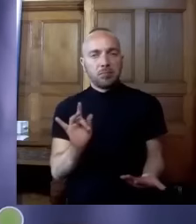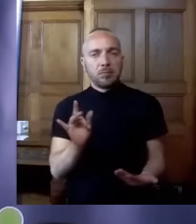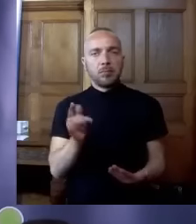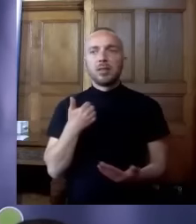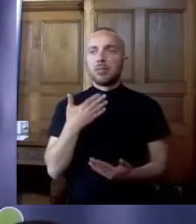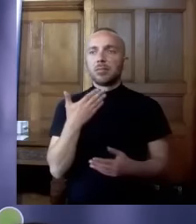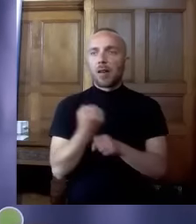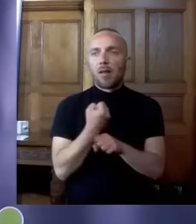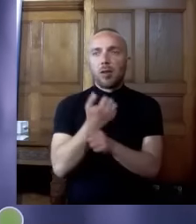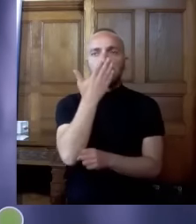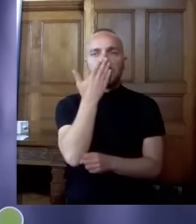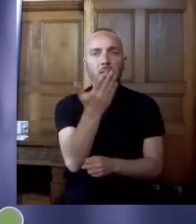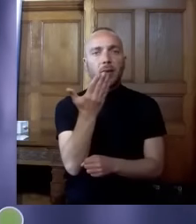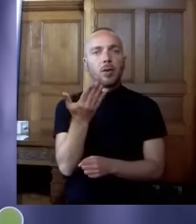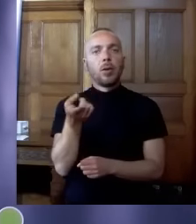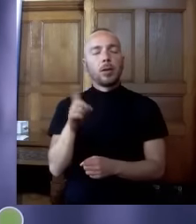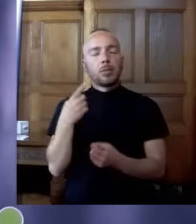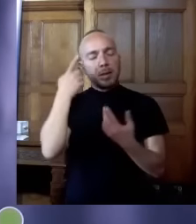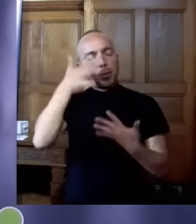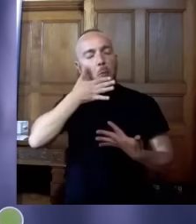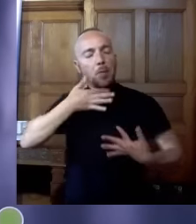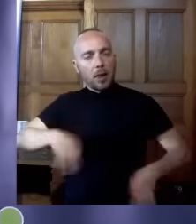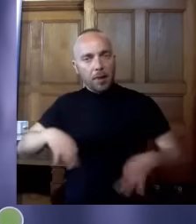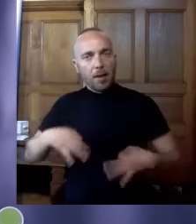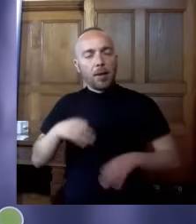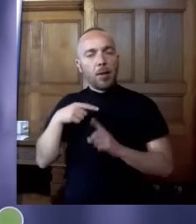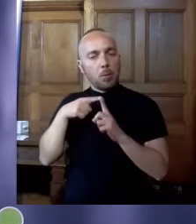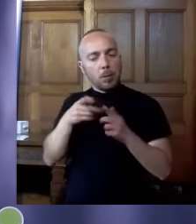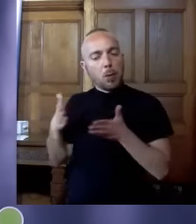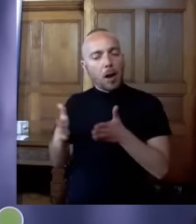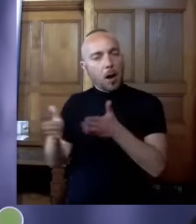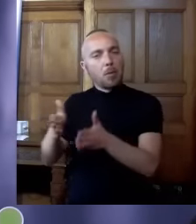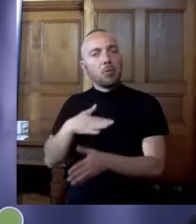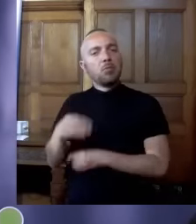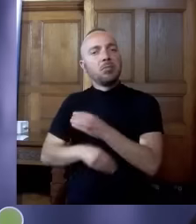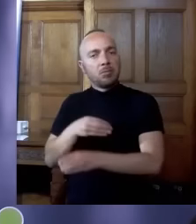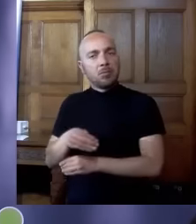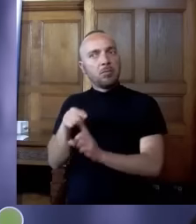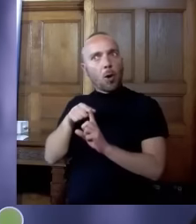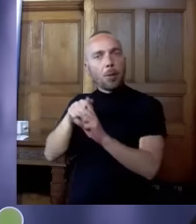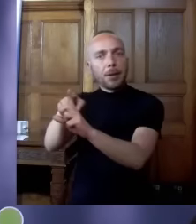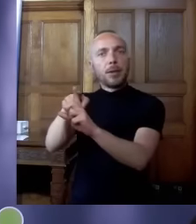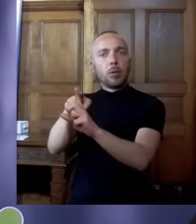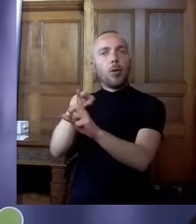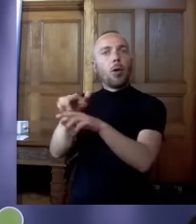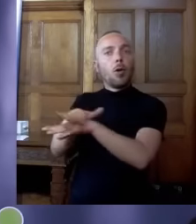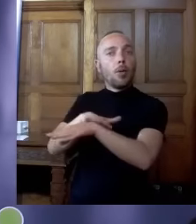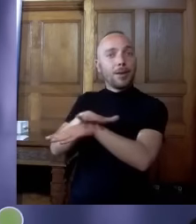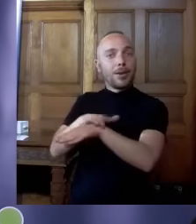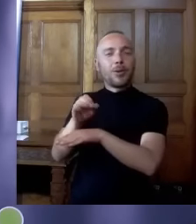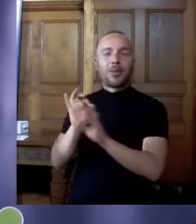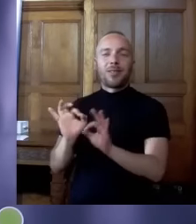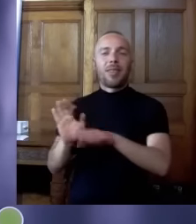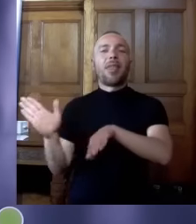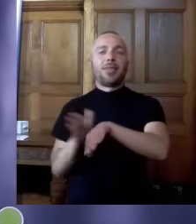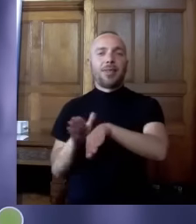honestidad y también hay que decirlo con humildad para recorrer ese camino el que nos lleve a formar un gobierno de